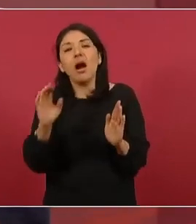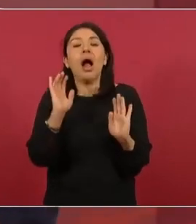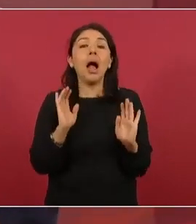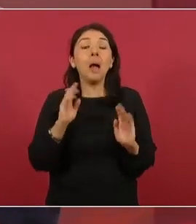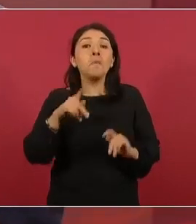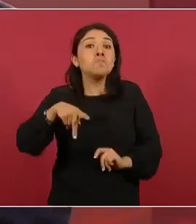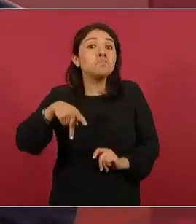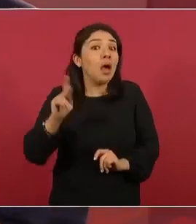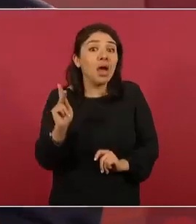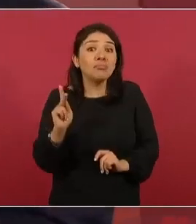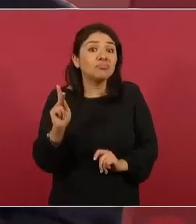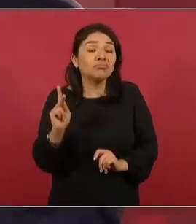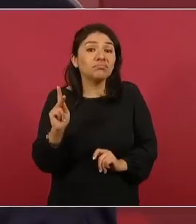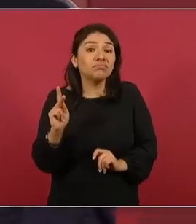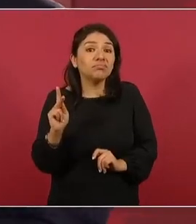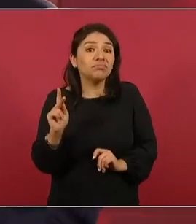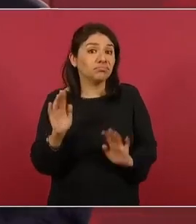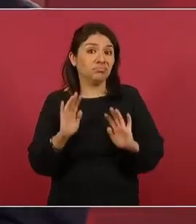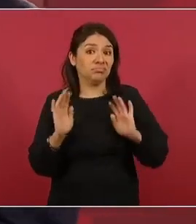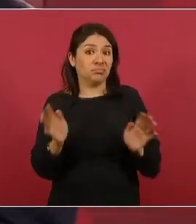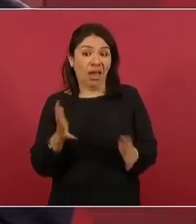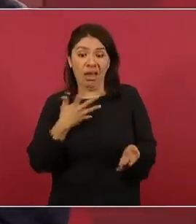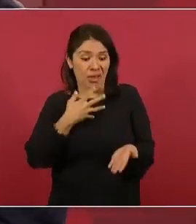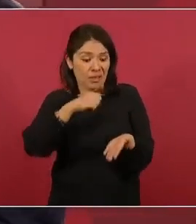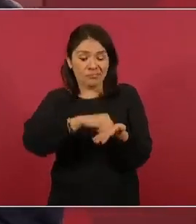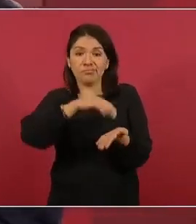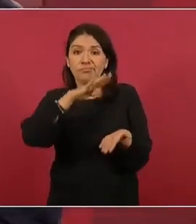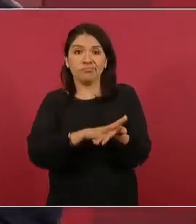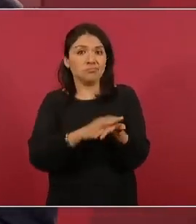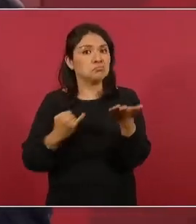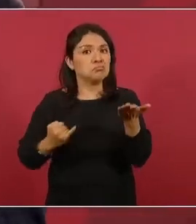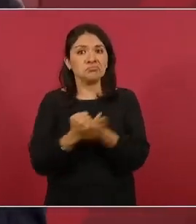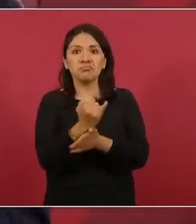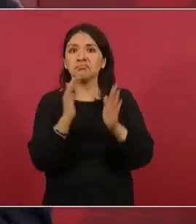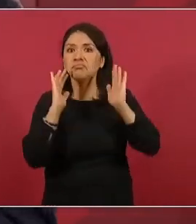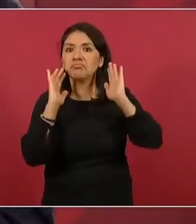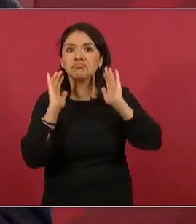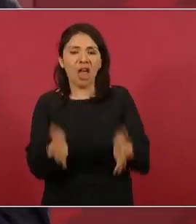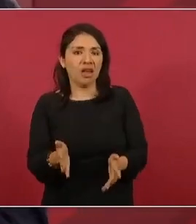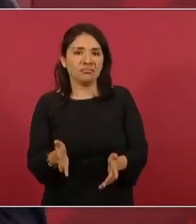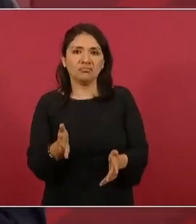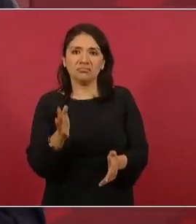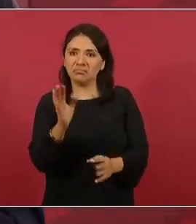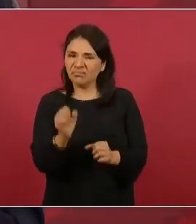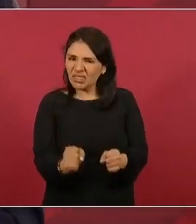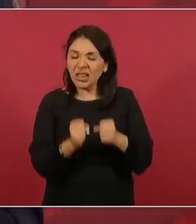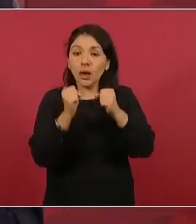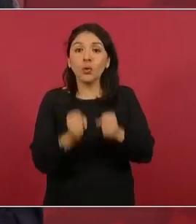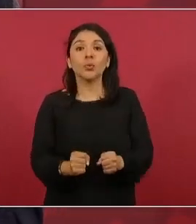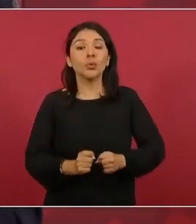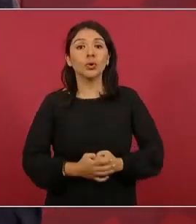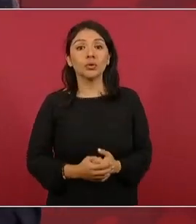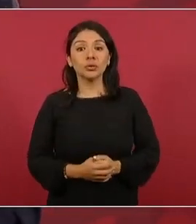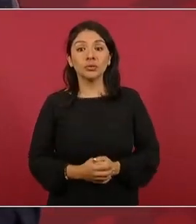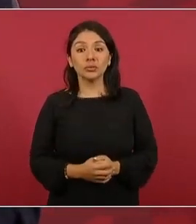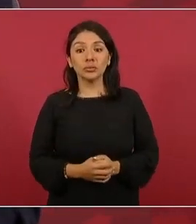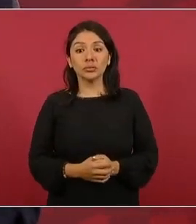pero ya es algo resuelto, en definitiva.